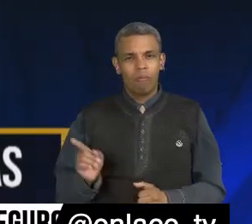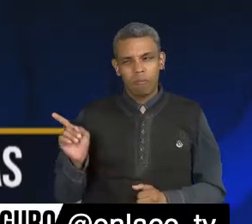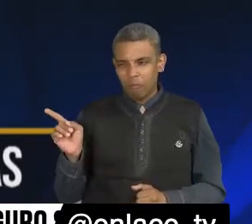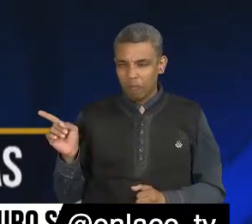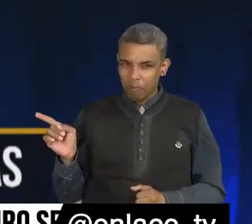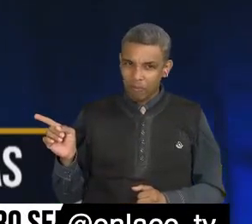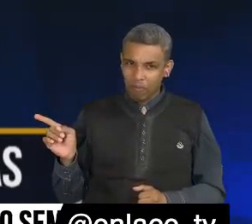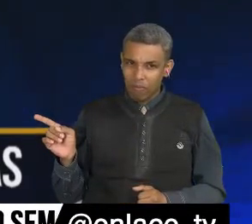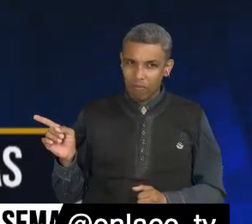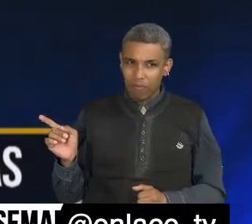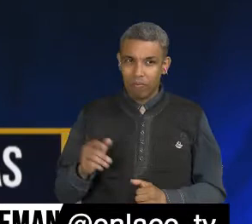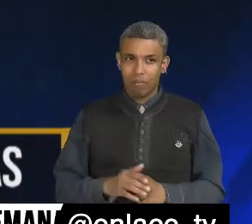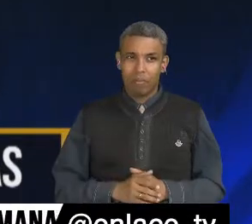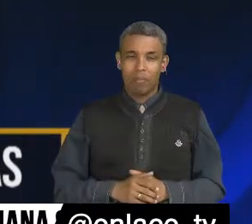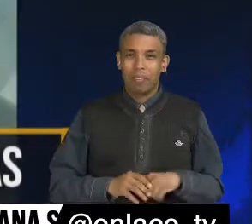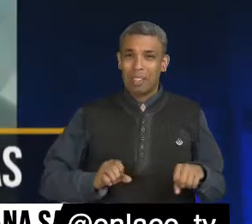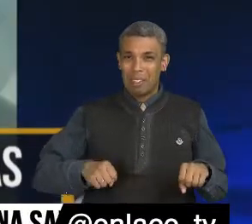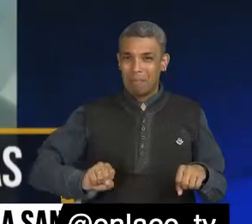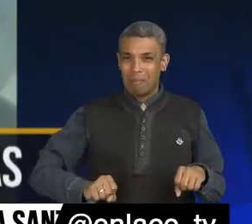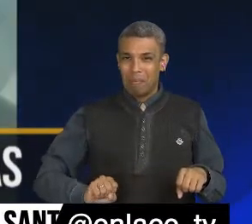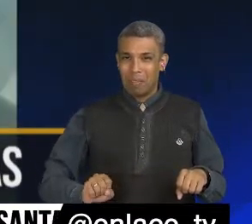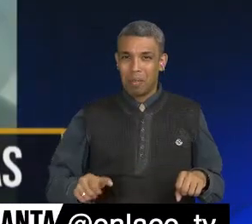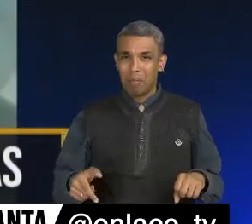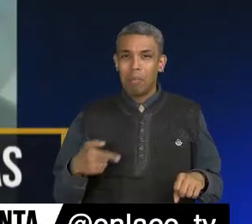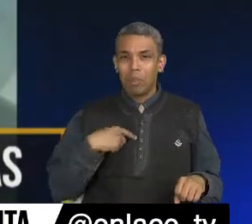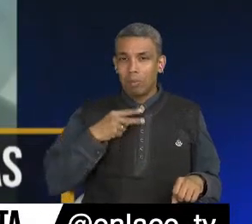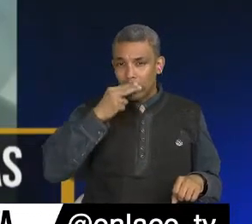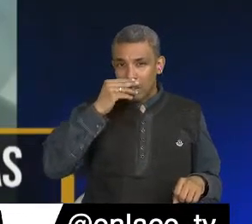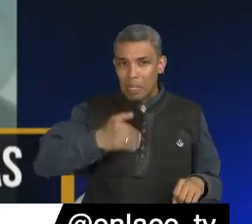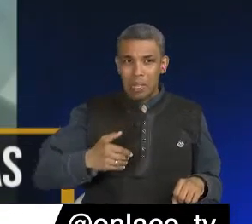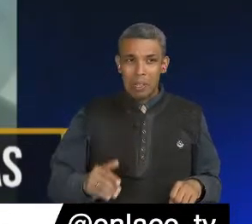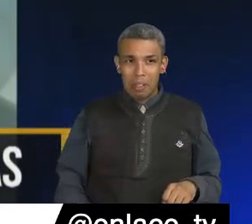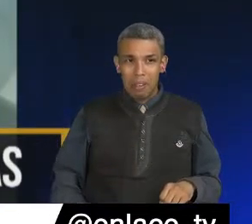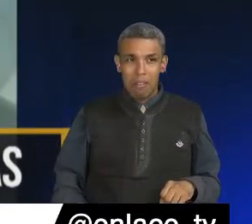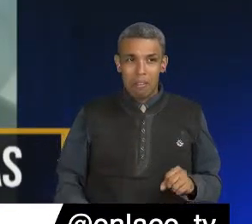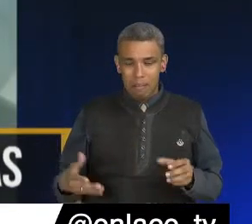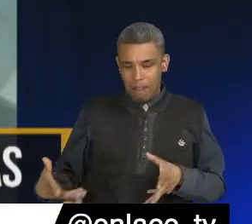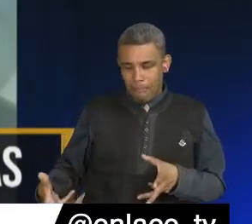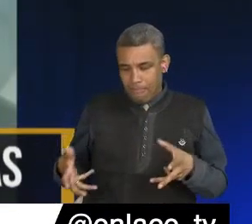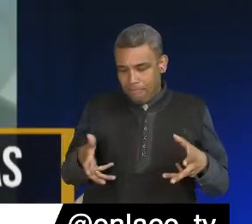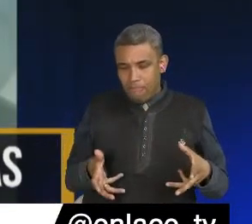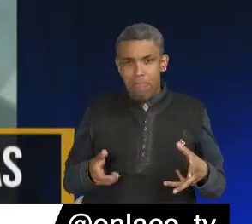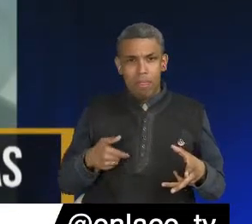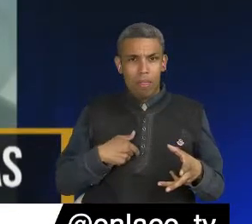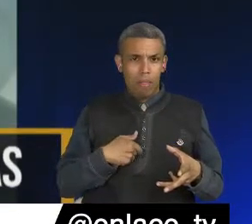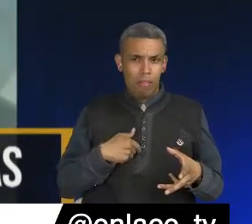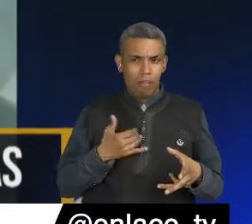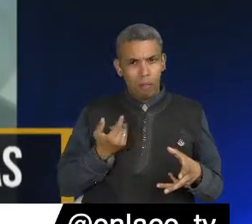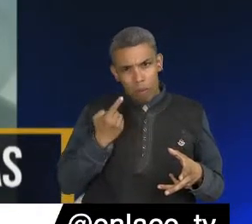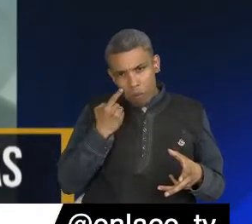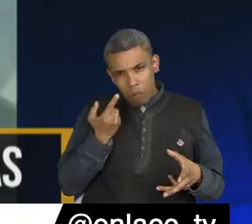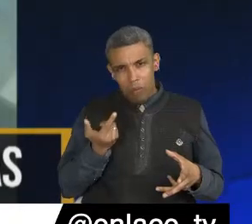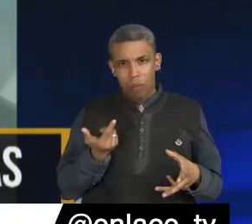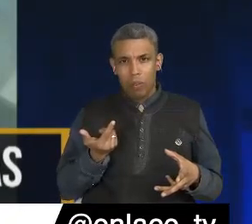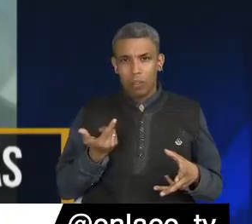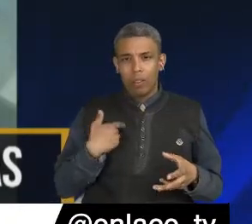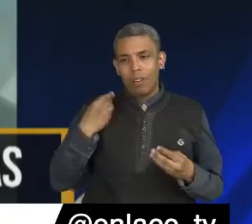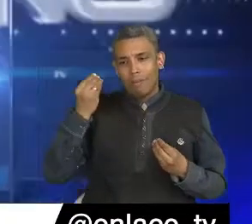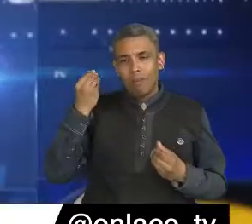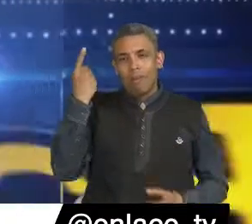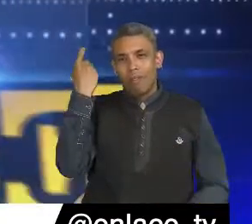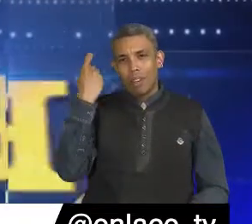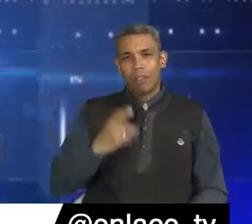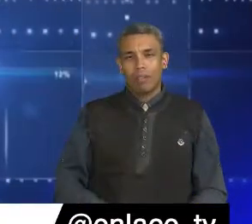es transportado este menor de edad en esta motocicleta de manera irresponsable por parte de un adulto. Cultura ciudadana,